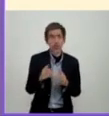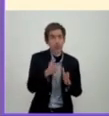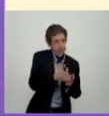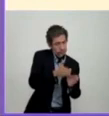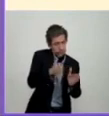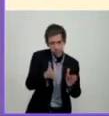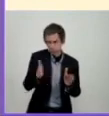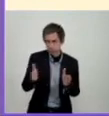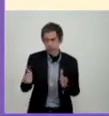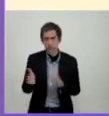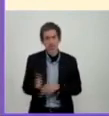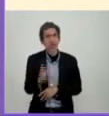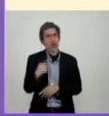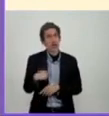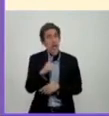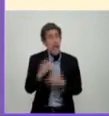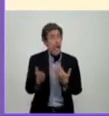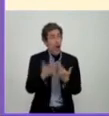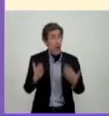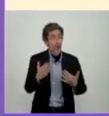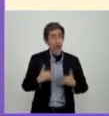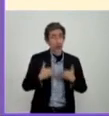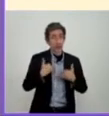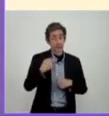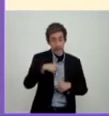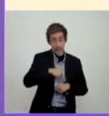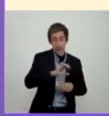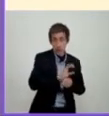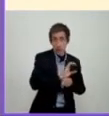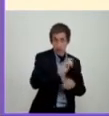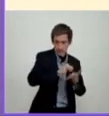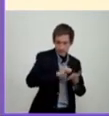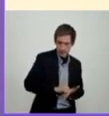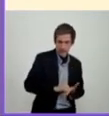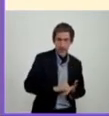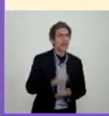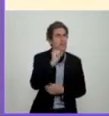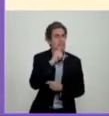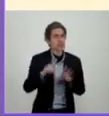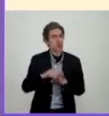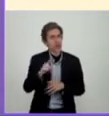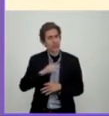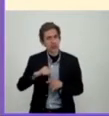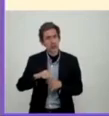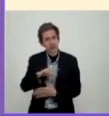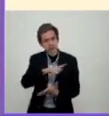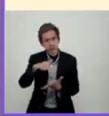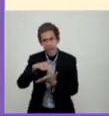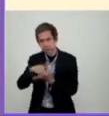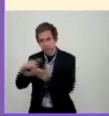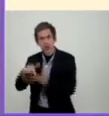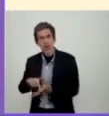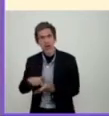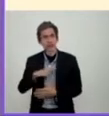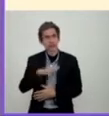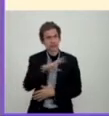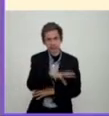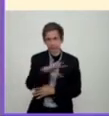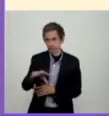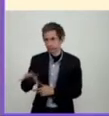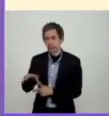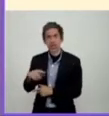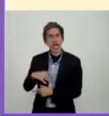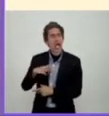acuerdo. Y la gente joven que está escribiendo hoy en Colombia también están ocupando todos los espacios. Aquí en Colombia en este momento